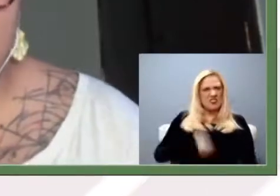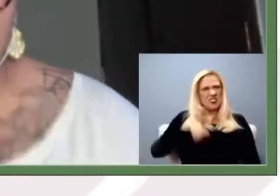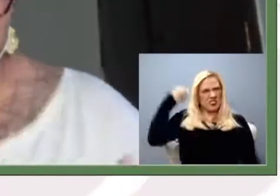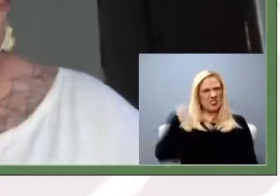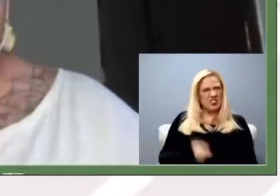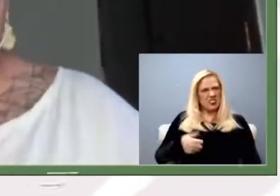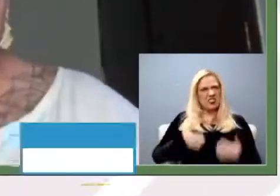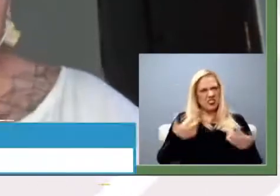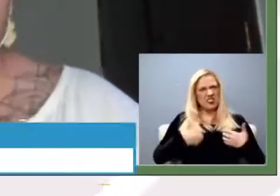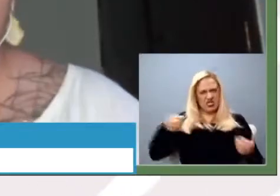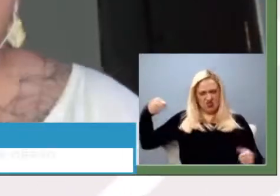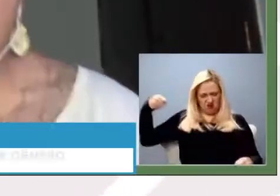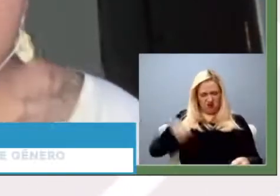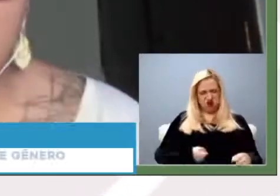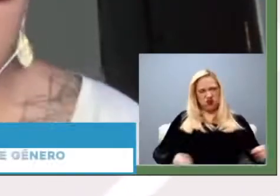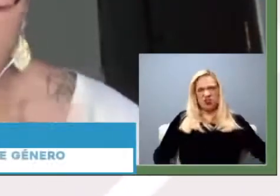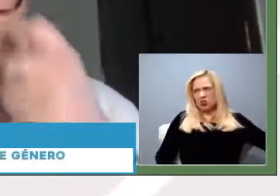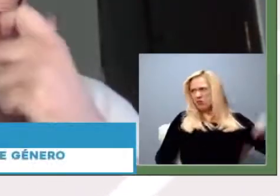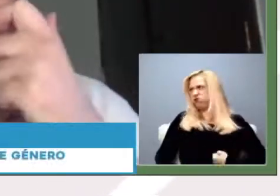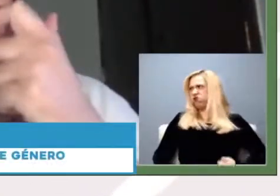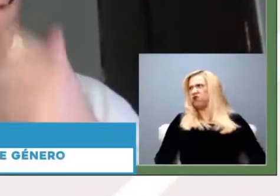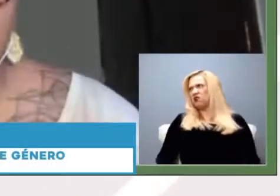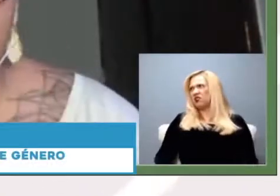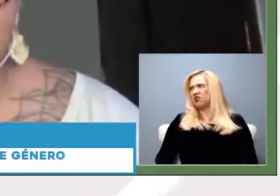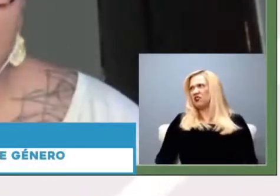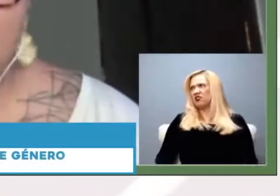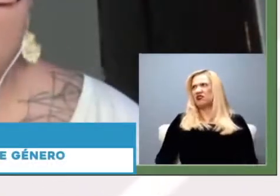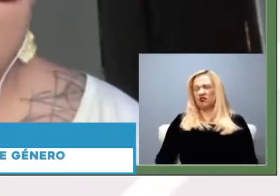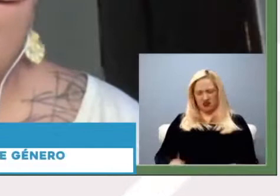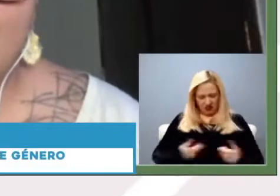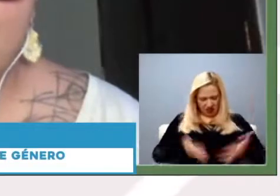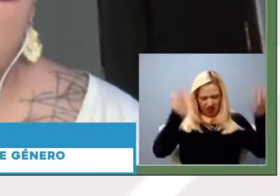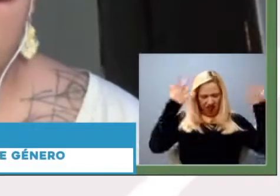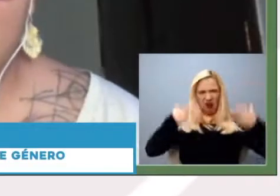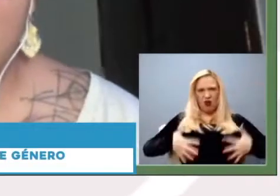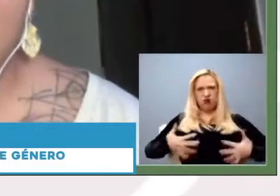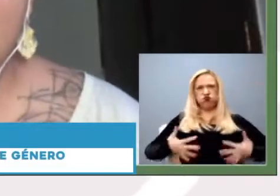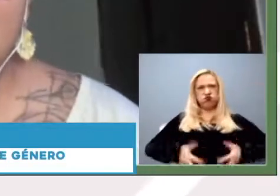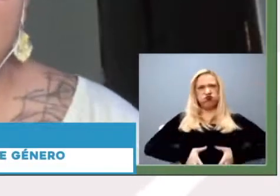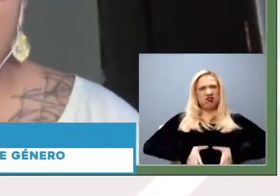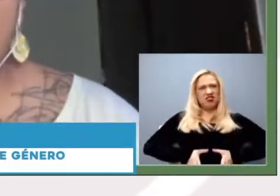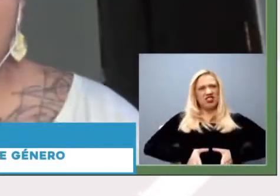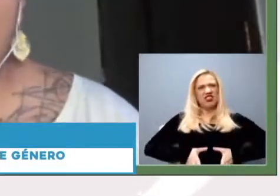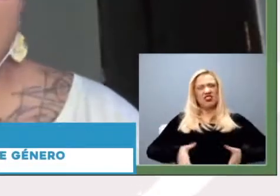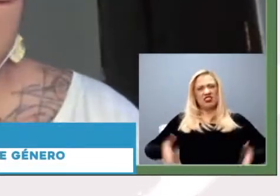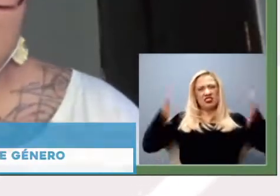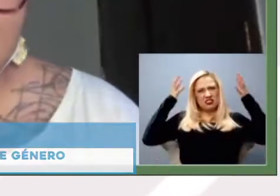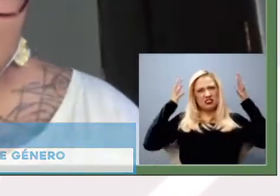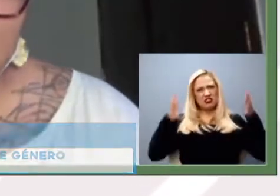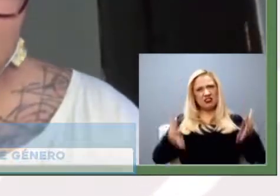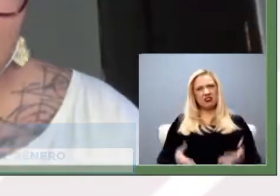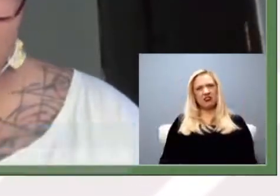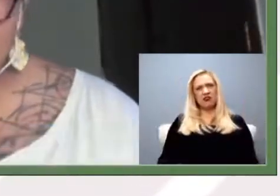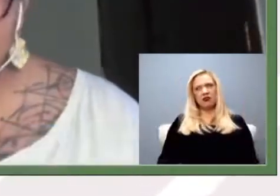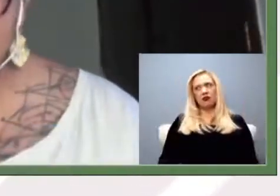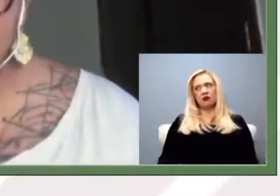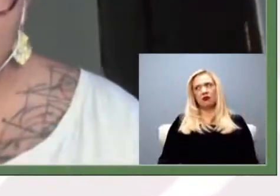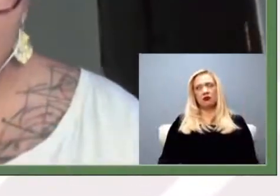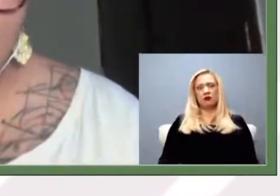que, bueno, su vientre más bien, ¿no? No el estómago, el vientre, queriendo que desapareciera. Entonces, hasta tal grado ha